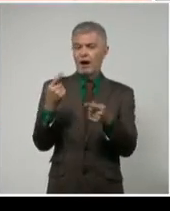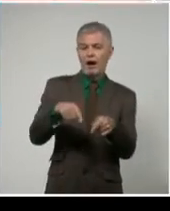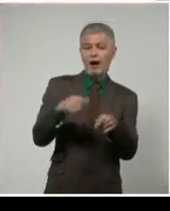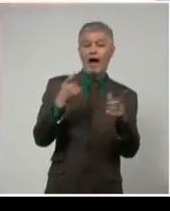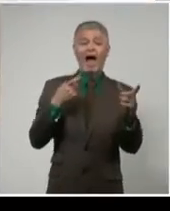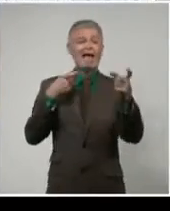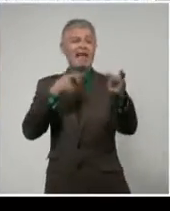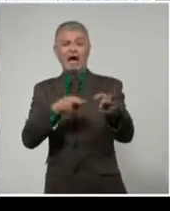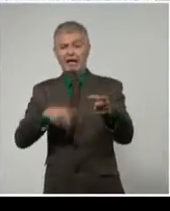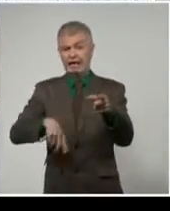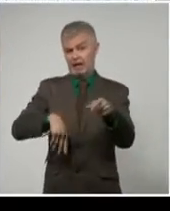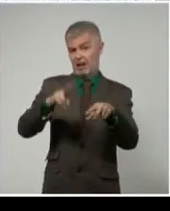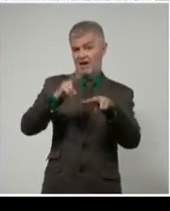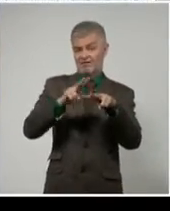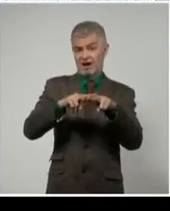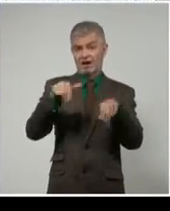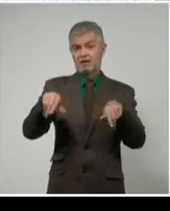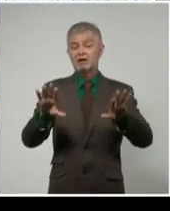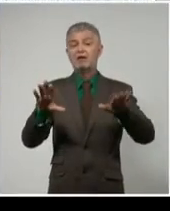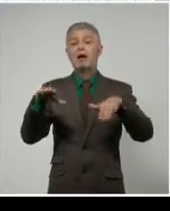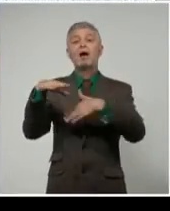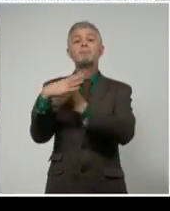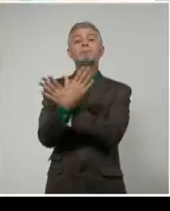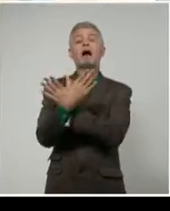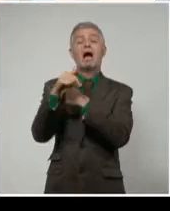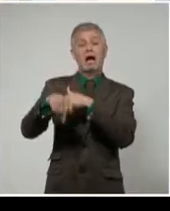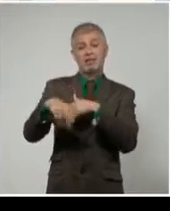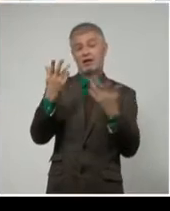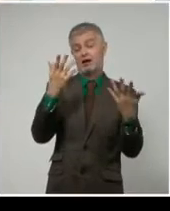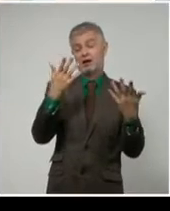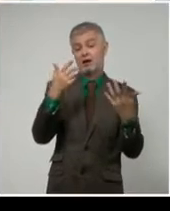Habana contra misiones y funcionarios diplomáticos, el